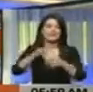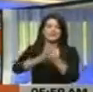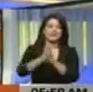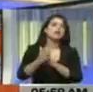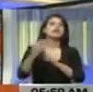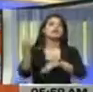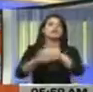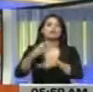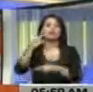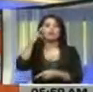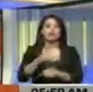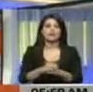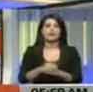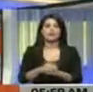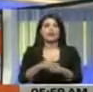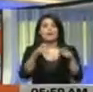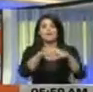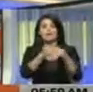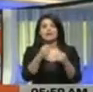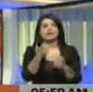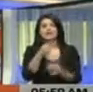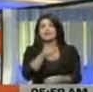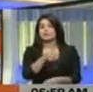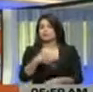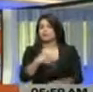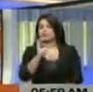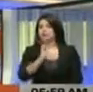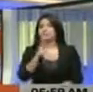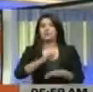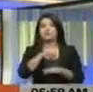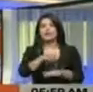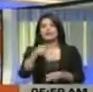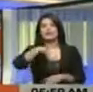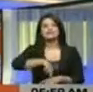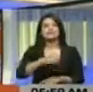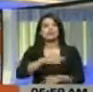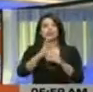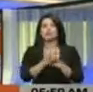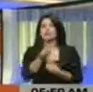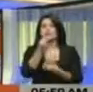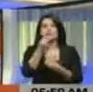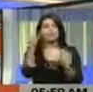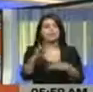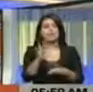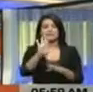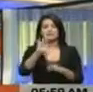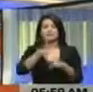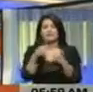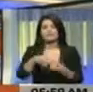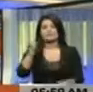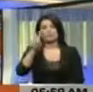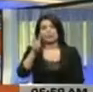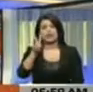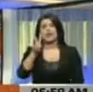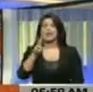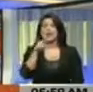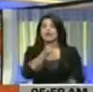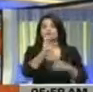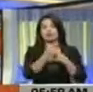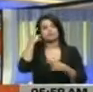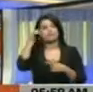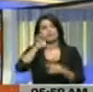la revolución. Y las panaderías es muy sensible porque se lo decía, está arraigado el consumo del pan en nuestro país por esa cultura europea y